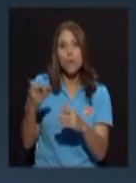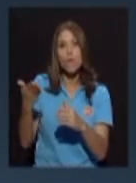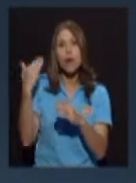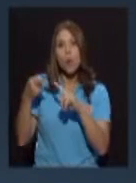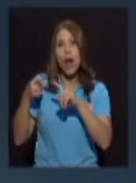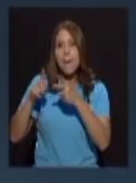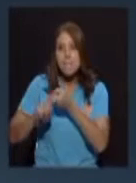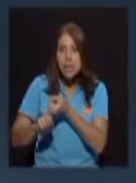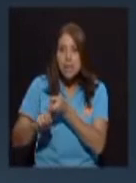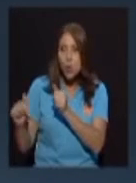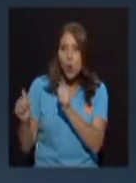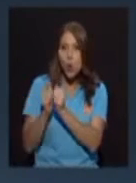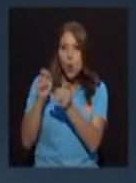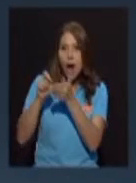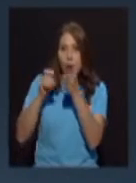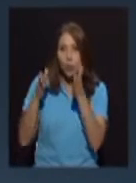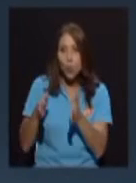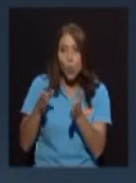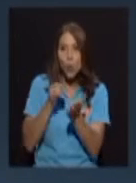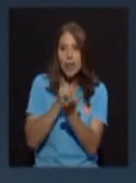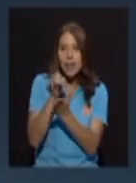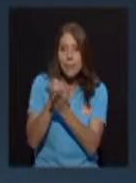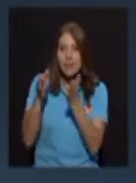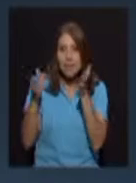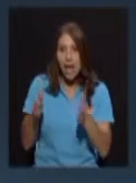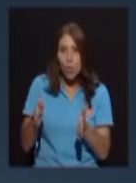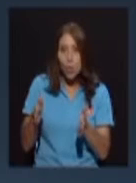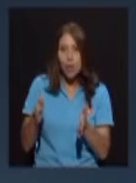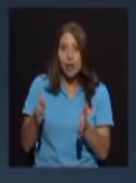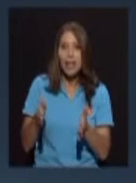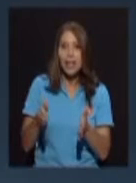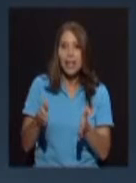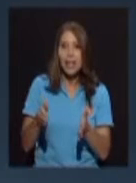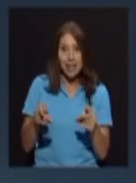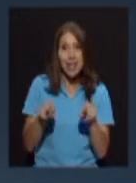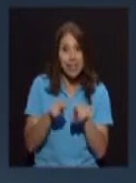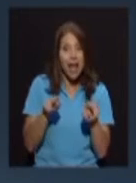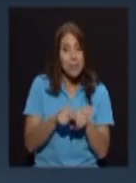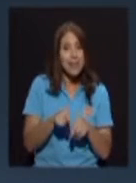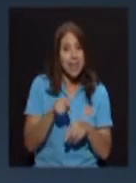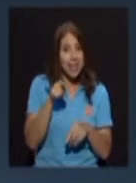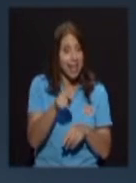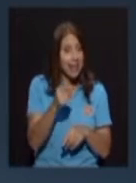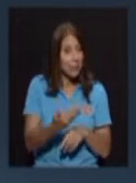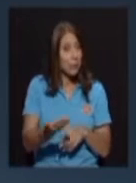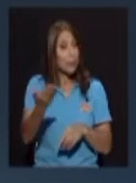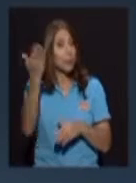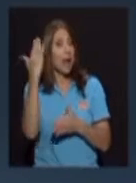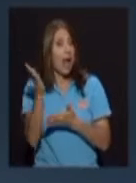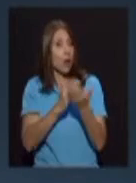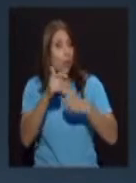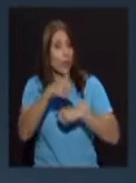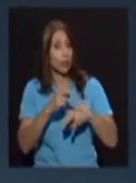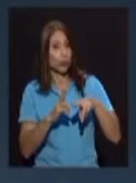coautor, un investigador que se sentó en este sitio en algunas ocasiones